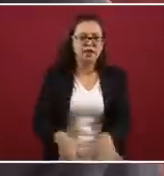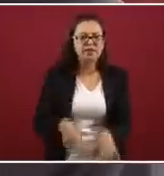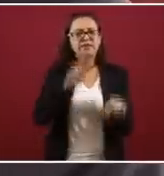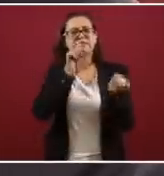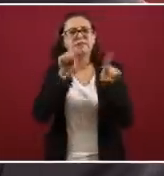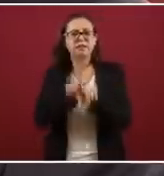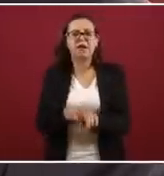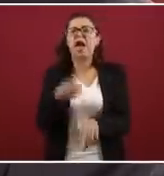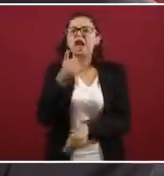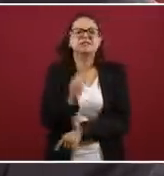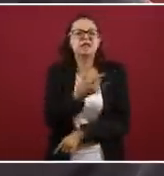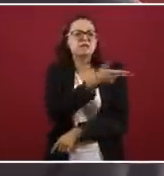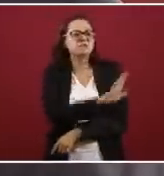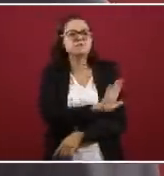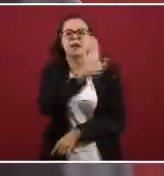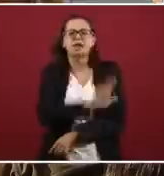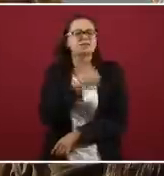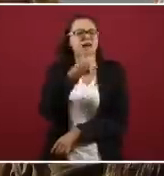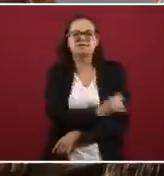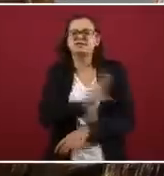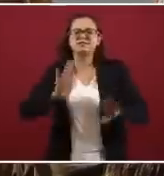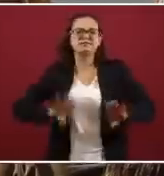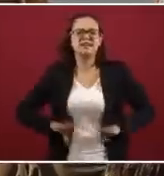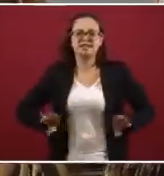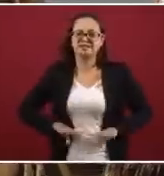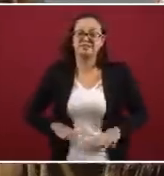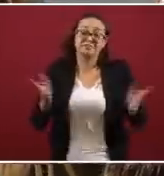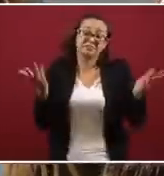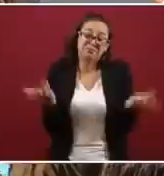Es un poco esa lógica, ¿no? Bueno, muchas gracias.